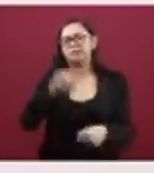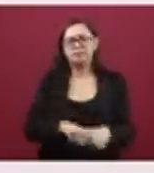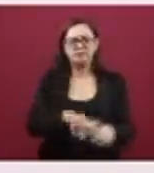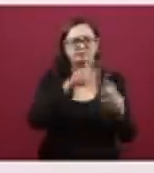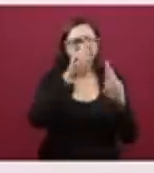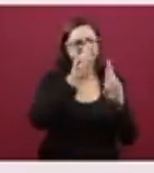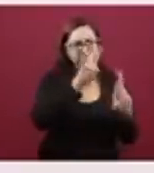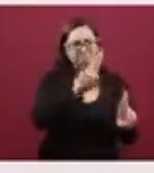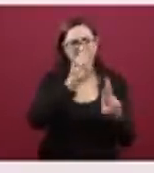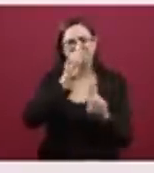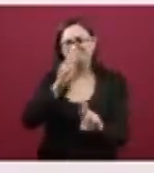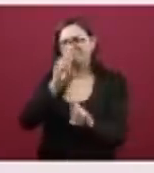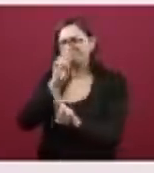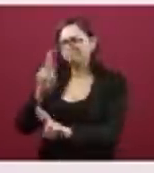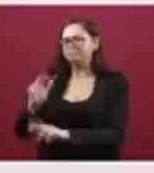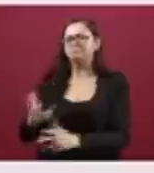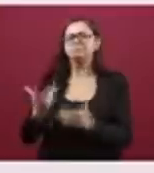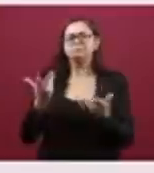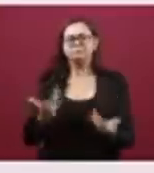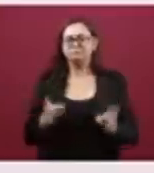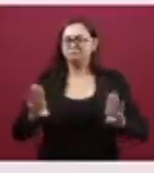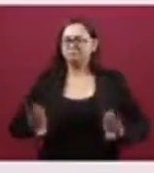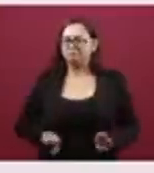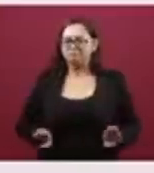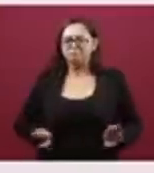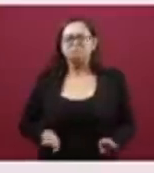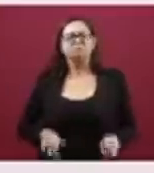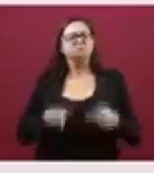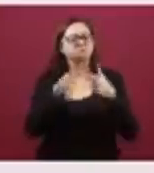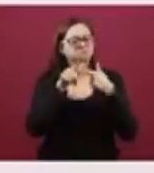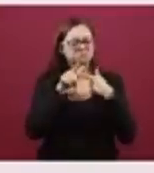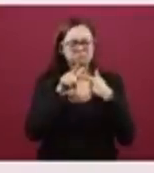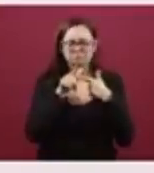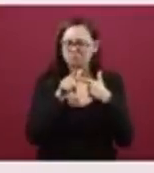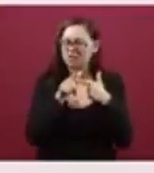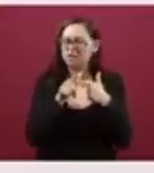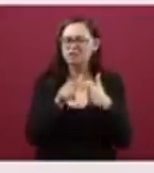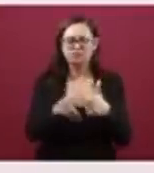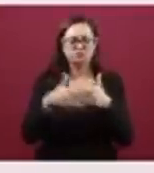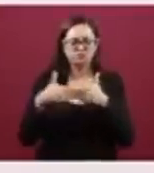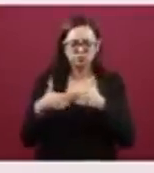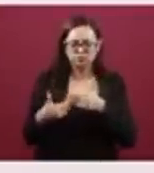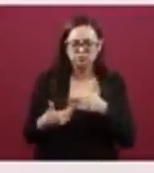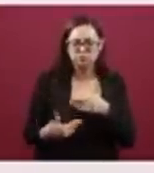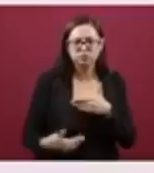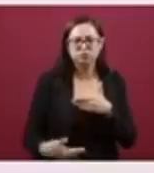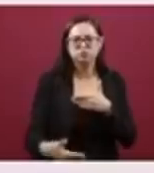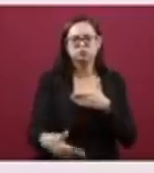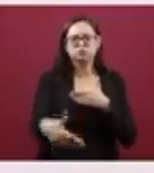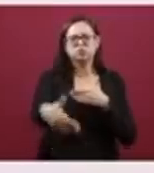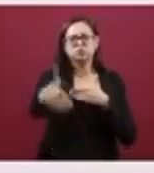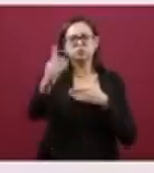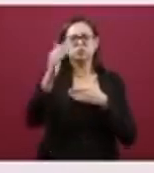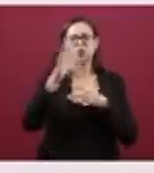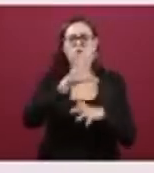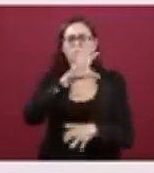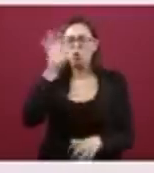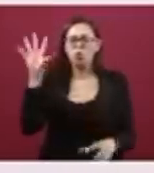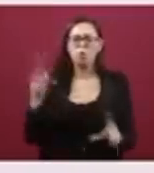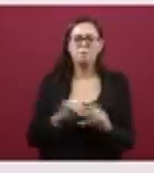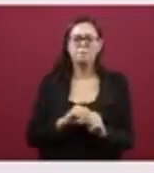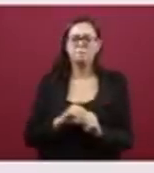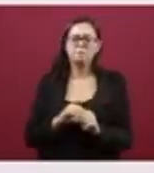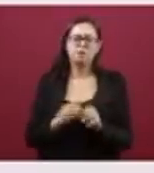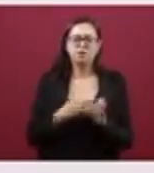el mandatario enfatizó frente a empresarios, gobernadores, integrantes del gabinete, medios de comunicación e invitados, la importancia de la aprobación